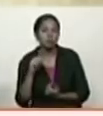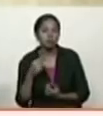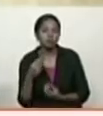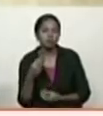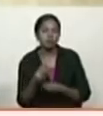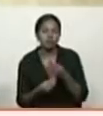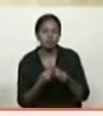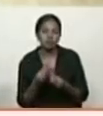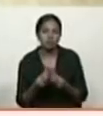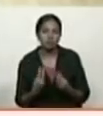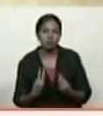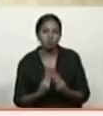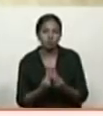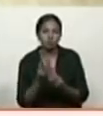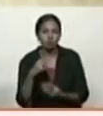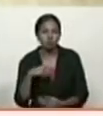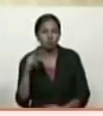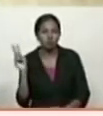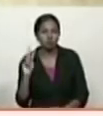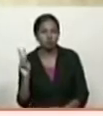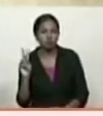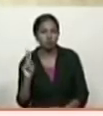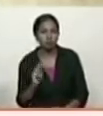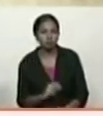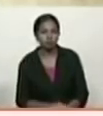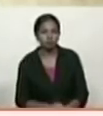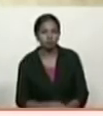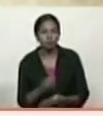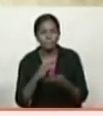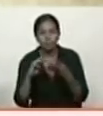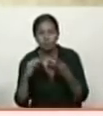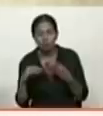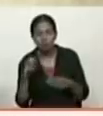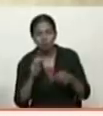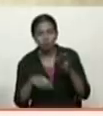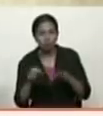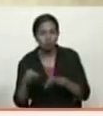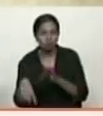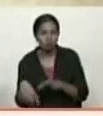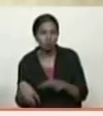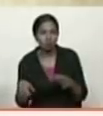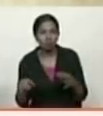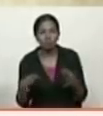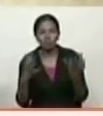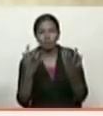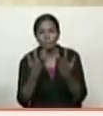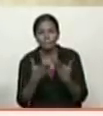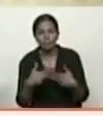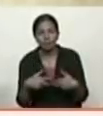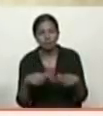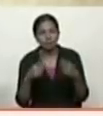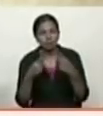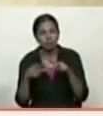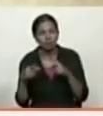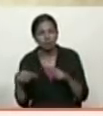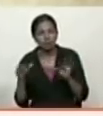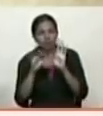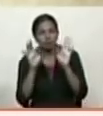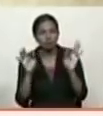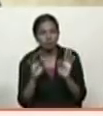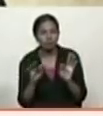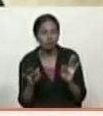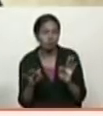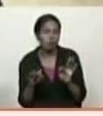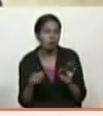conjunto aquí en Venezuela en materia agrícola, agroindustrial, industrial, distintas maneras de asociación con